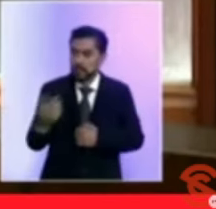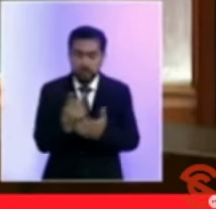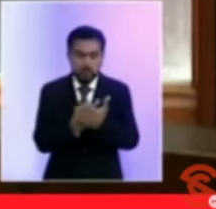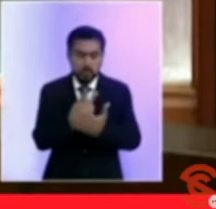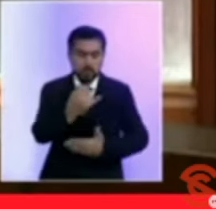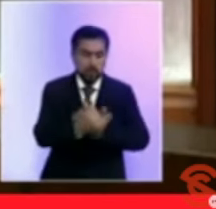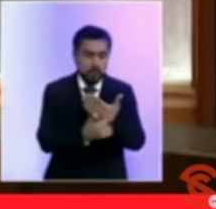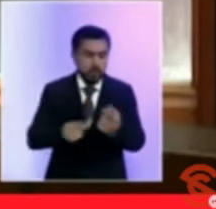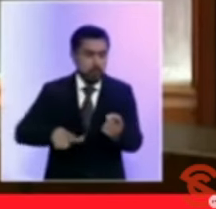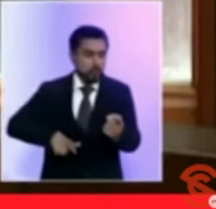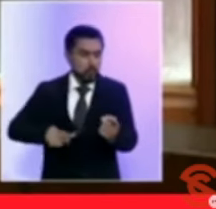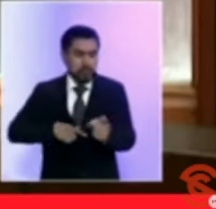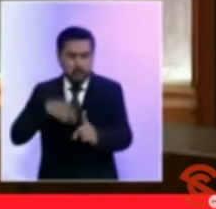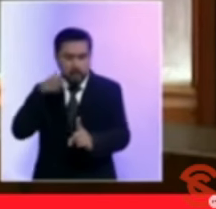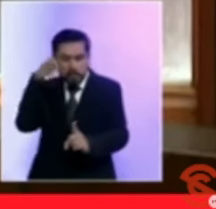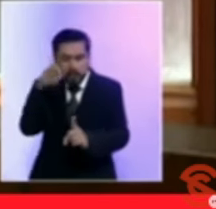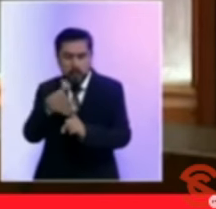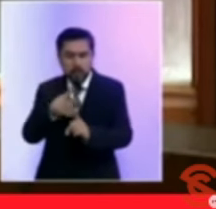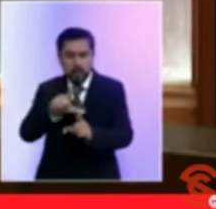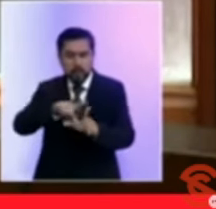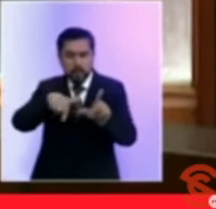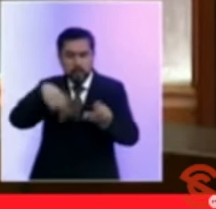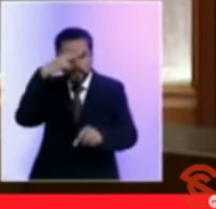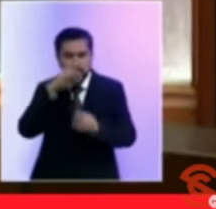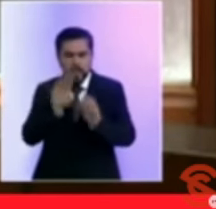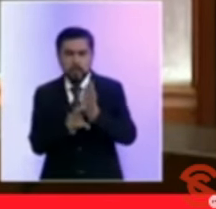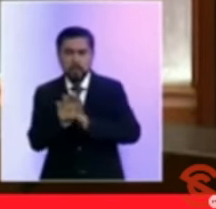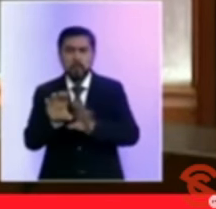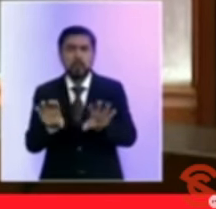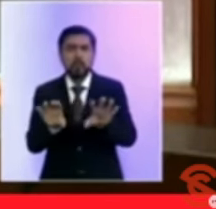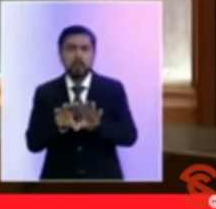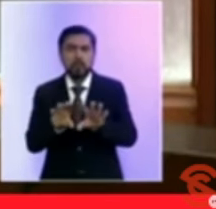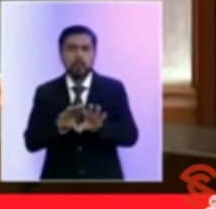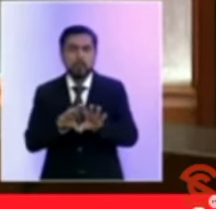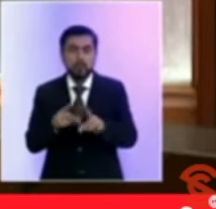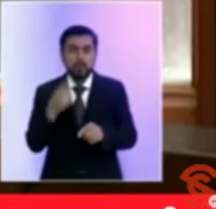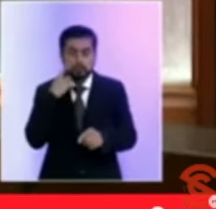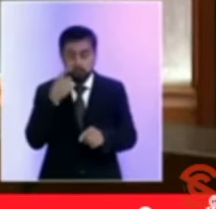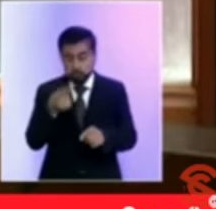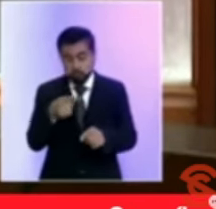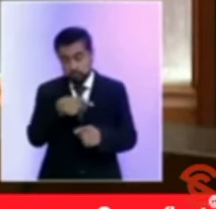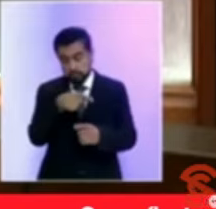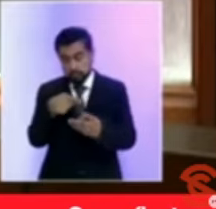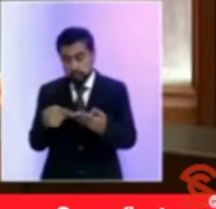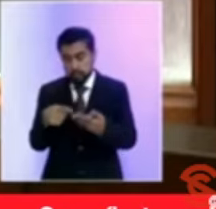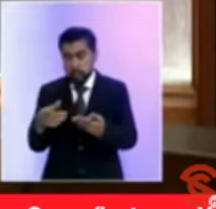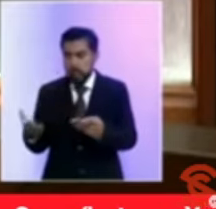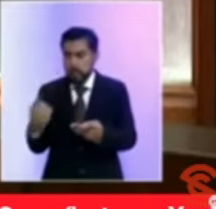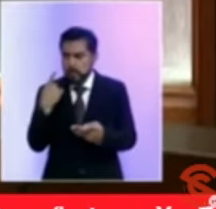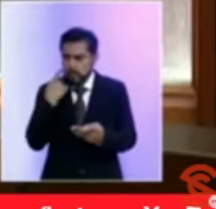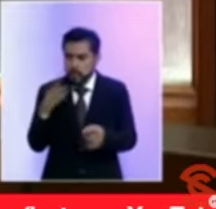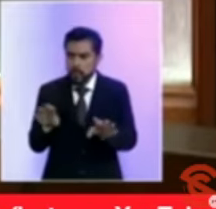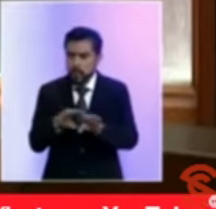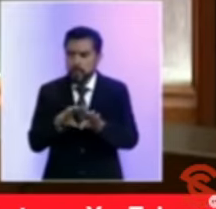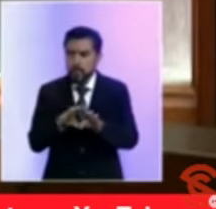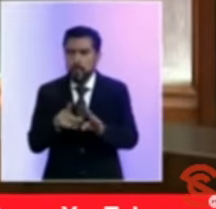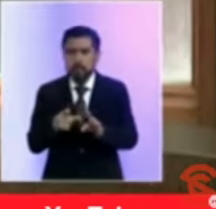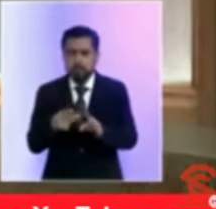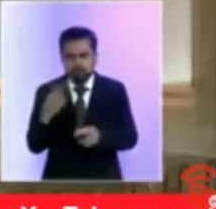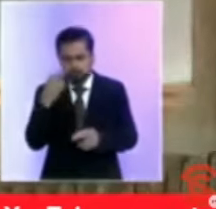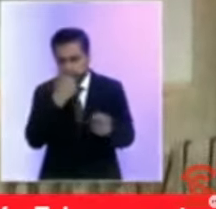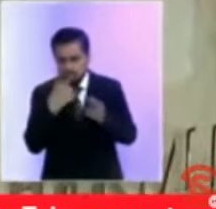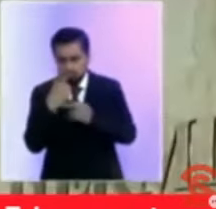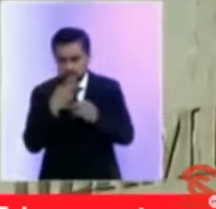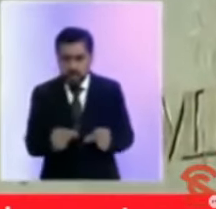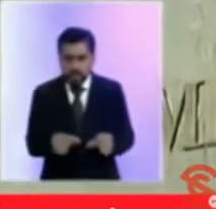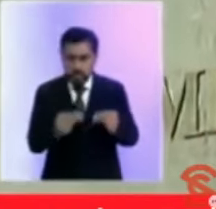de país las pretensiones de las partes fueron dirimidas por la vía jurisdiccional